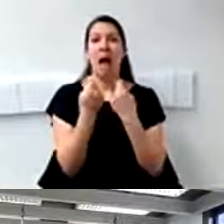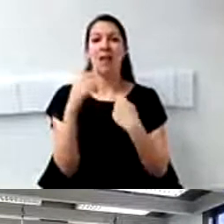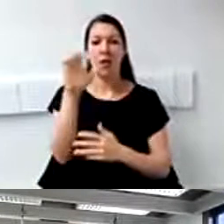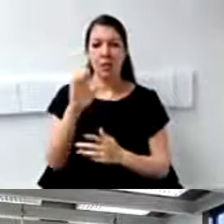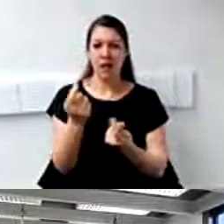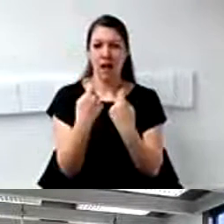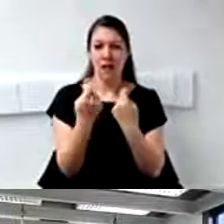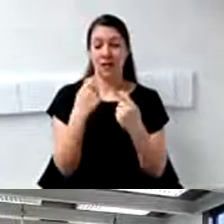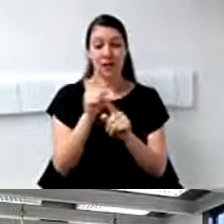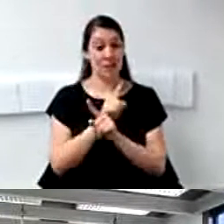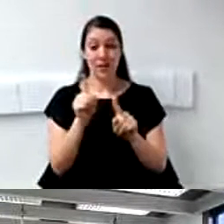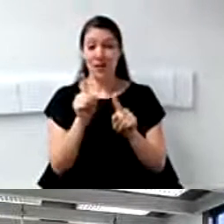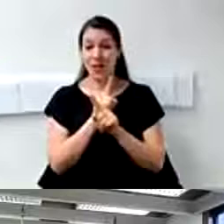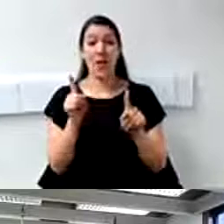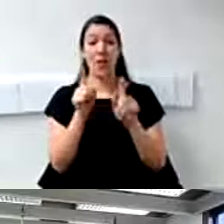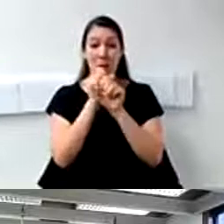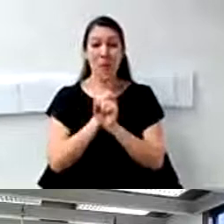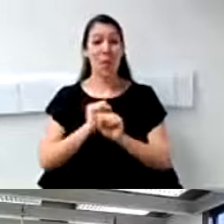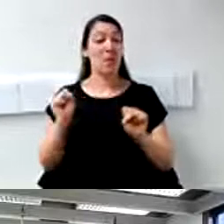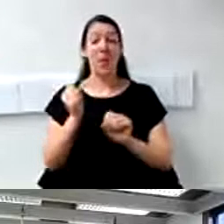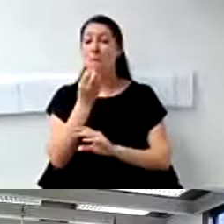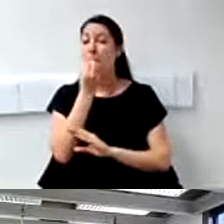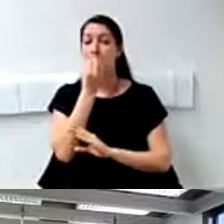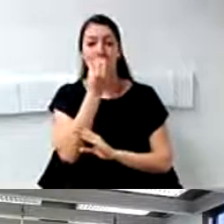empresa y podemos mejorar